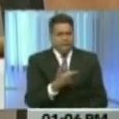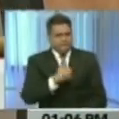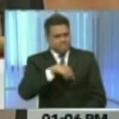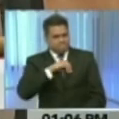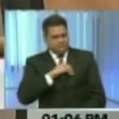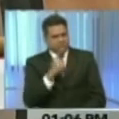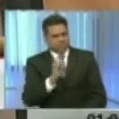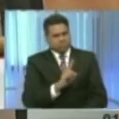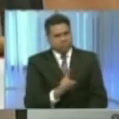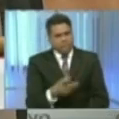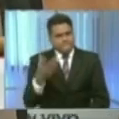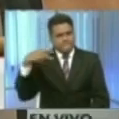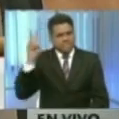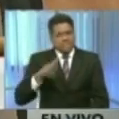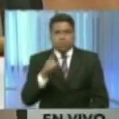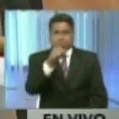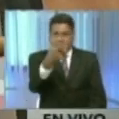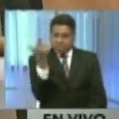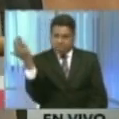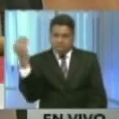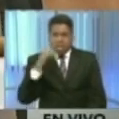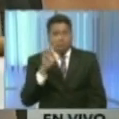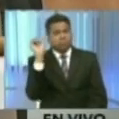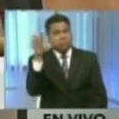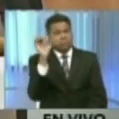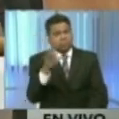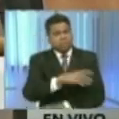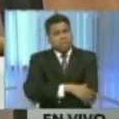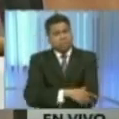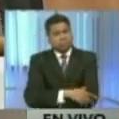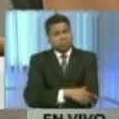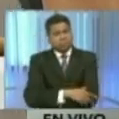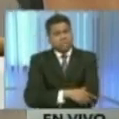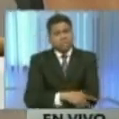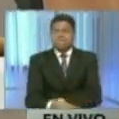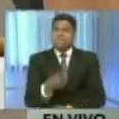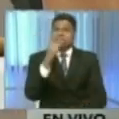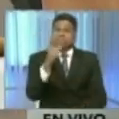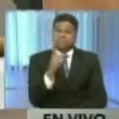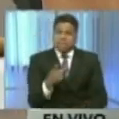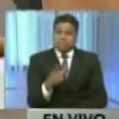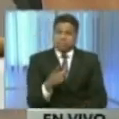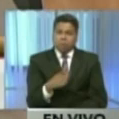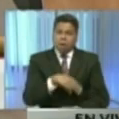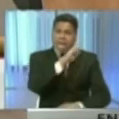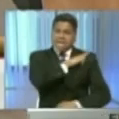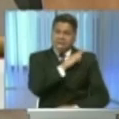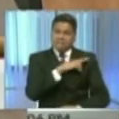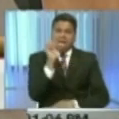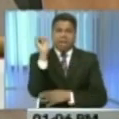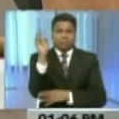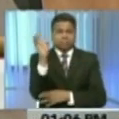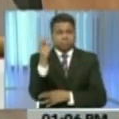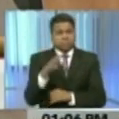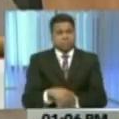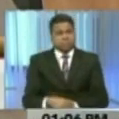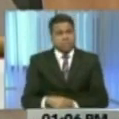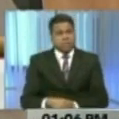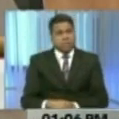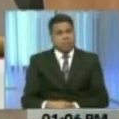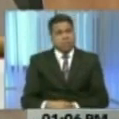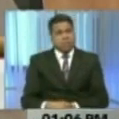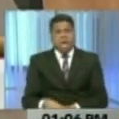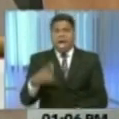estaba incluso en un evento donde, siendo patrocinador del evento, un